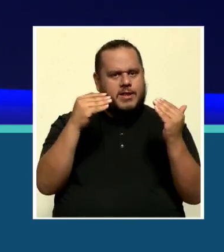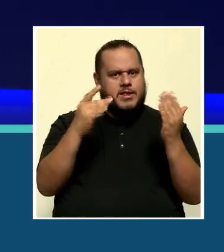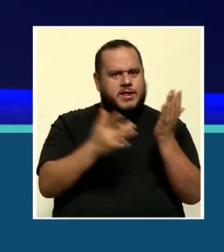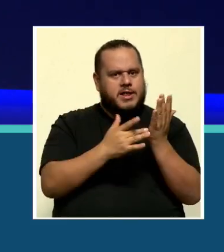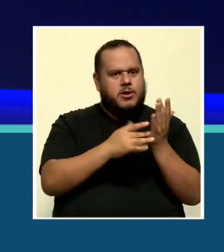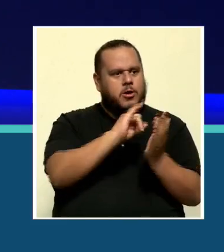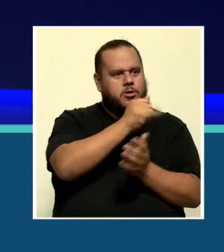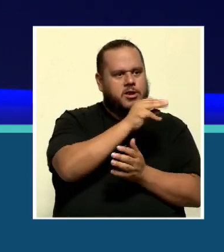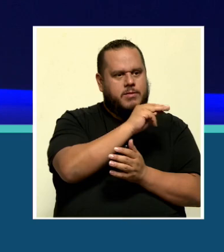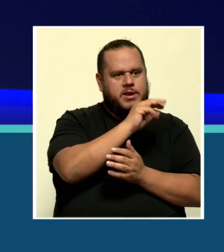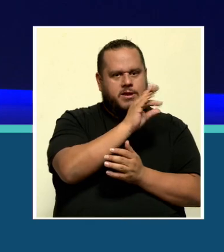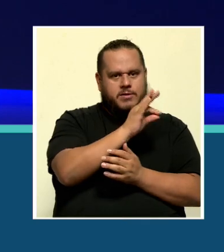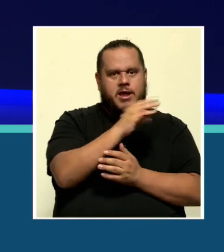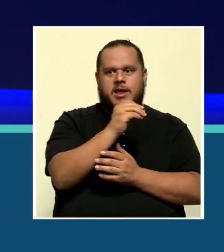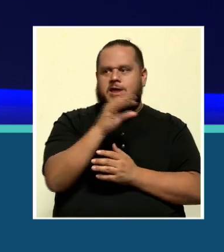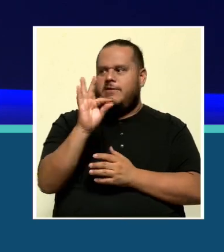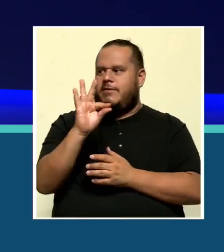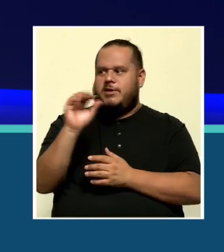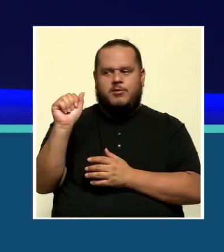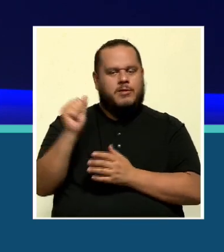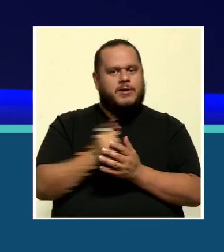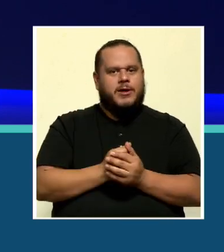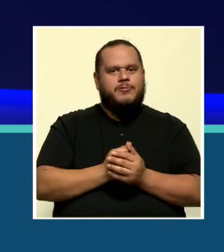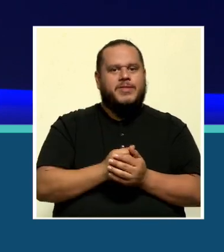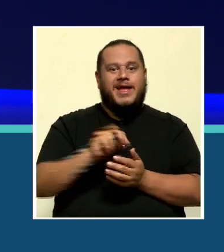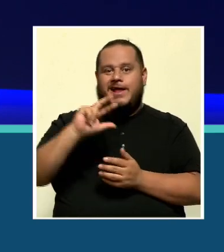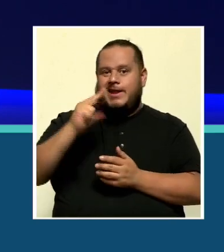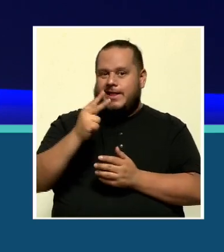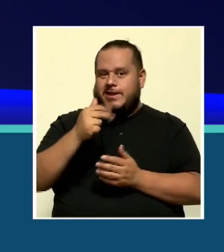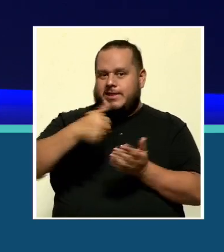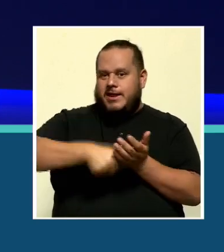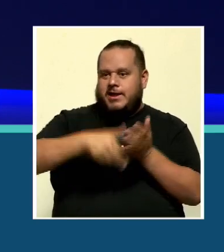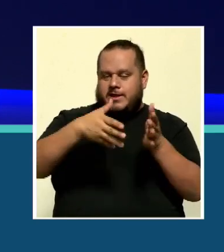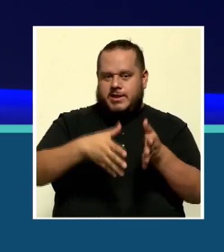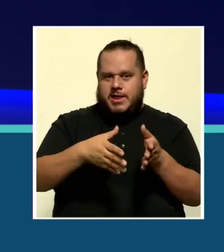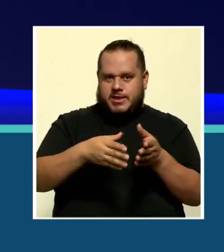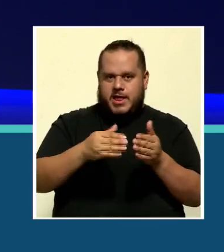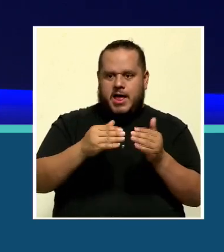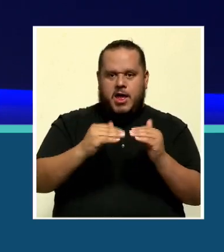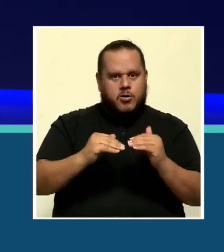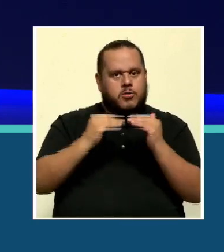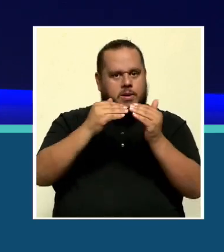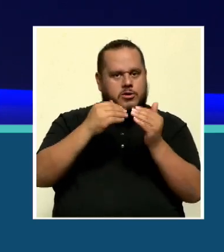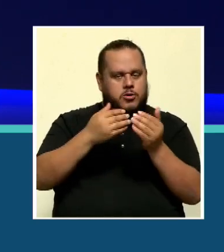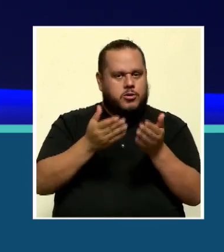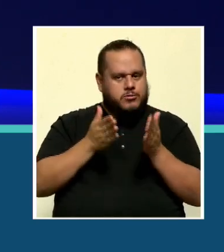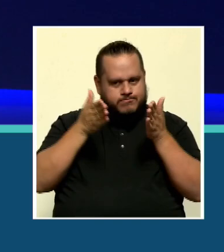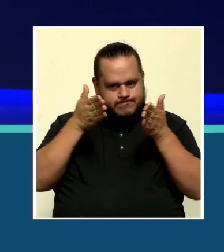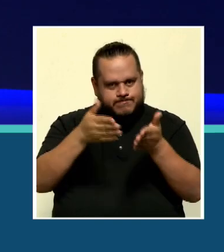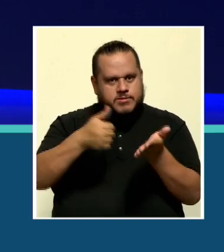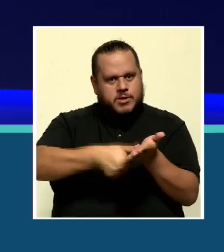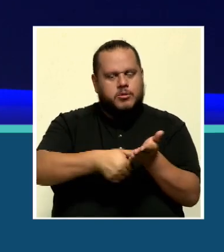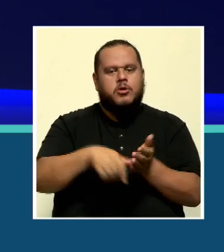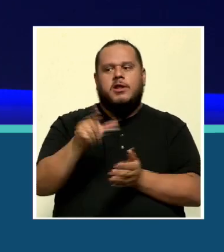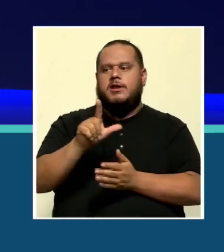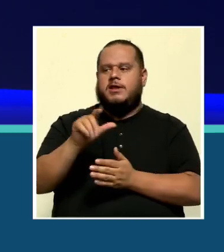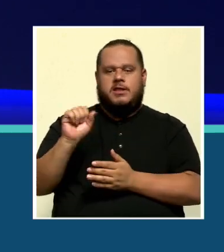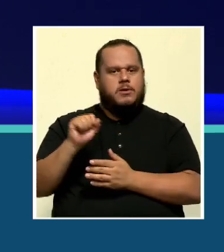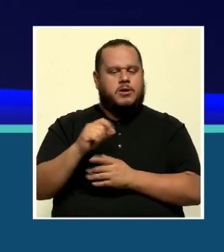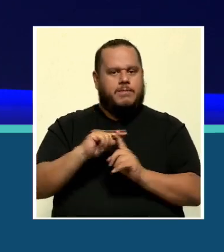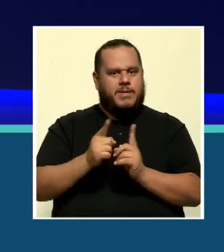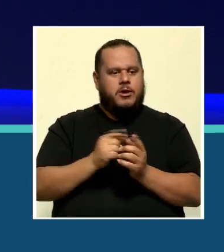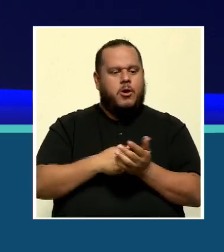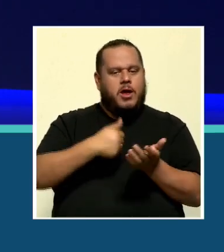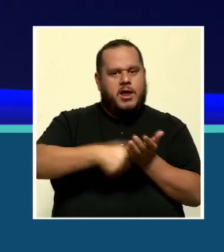José María Figueres y Fabricio Alvarado. La tercera candidata con mayor intención de voto es Linet Saborío, mientras